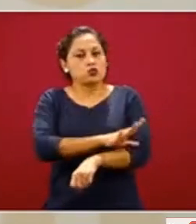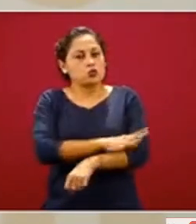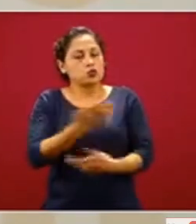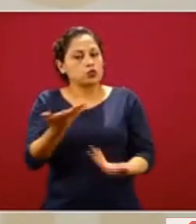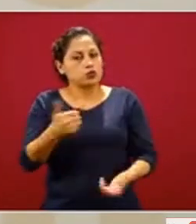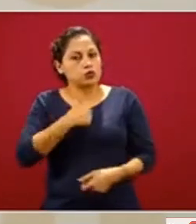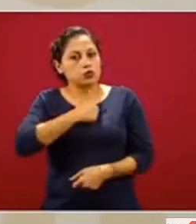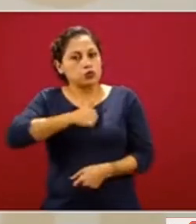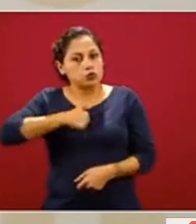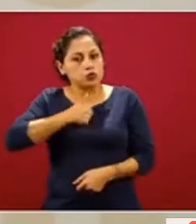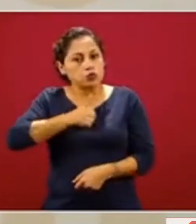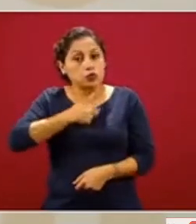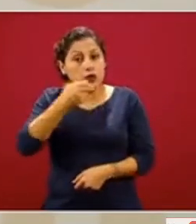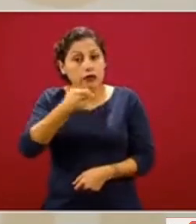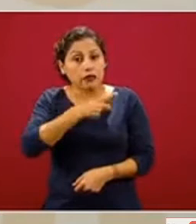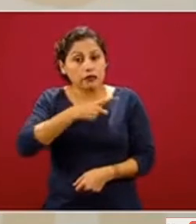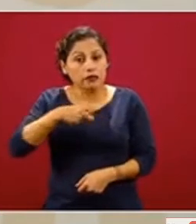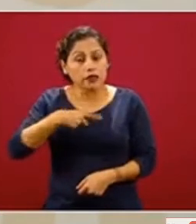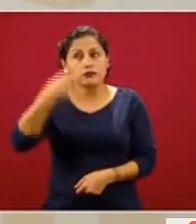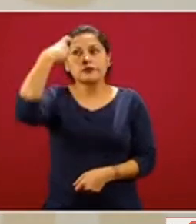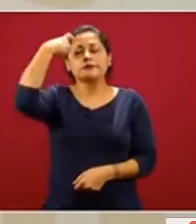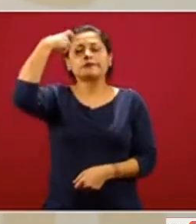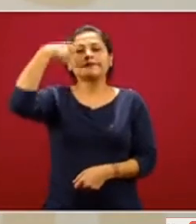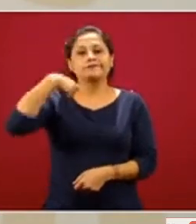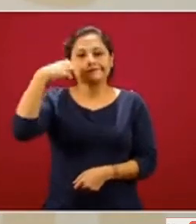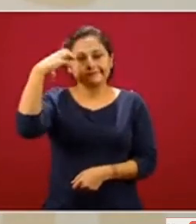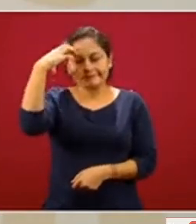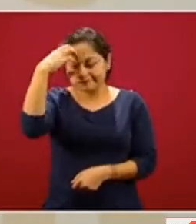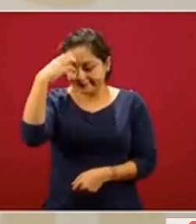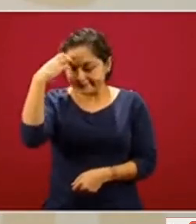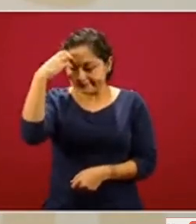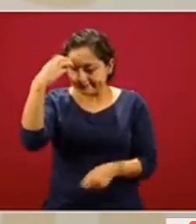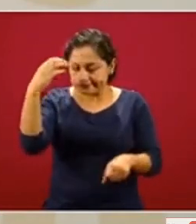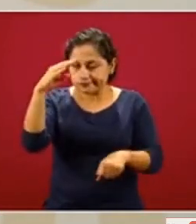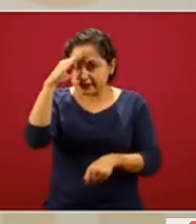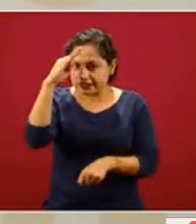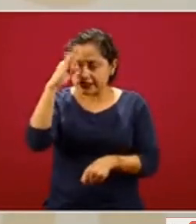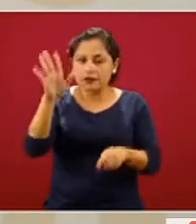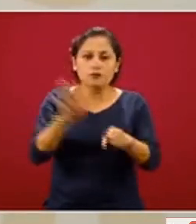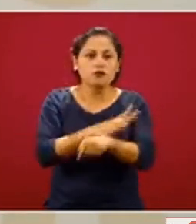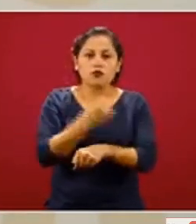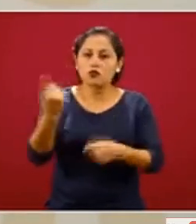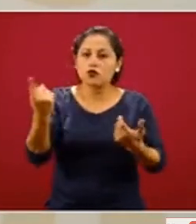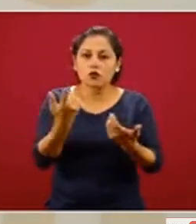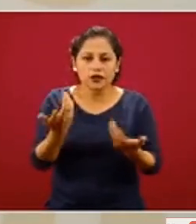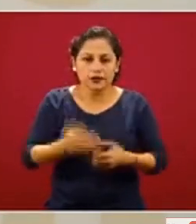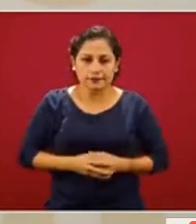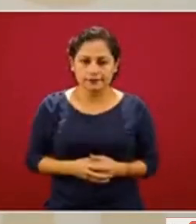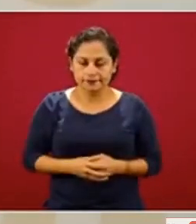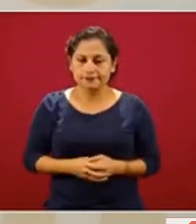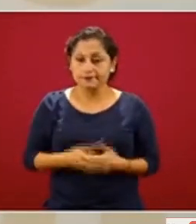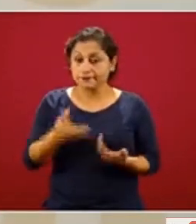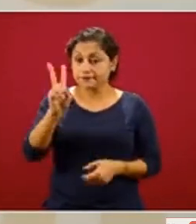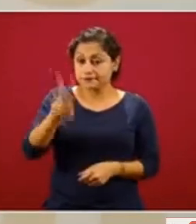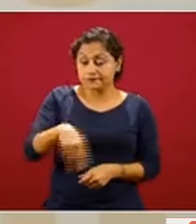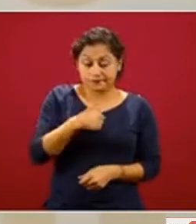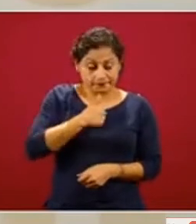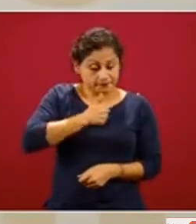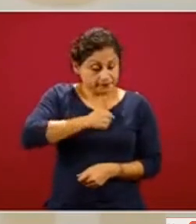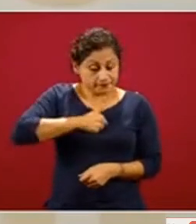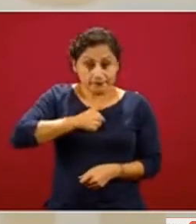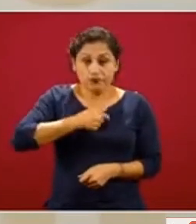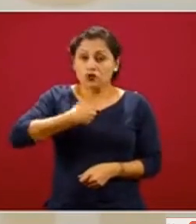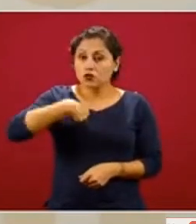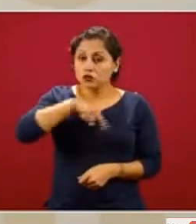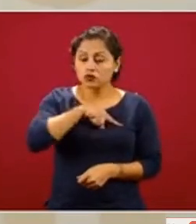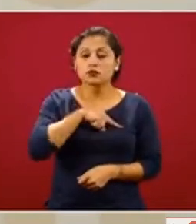la reflexión y a entender por qué se dan estas cosas. Entonces, es una pena y lamentamos mucho la